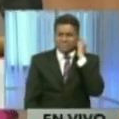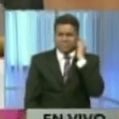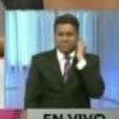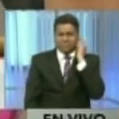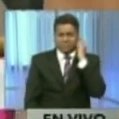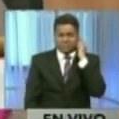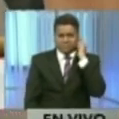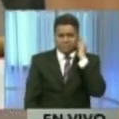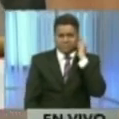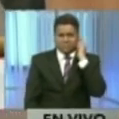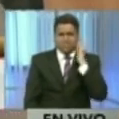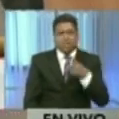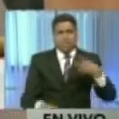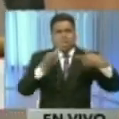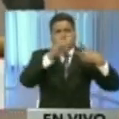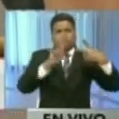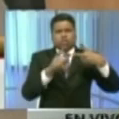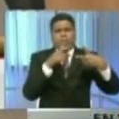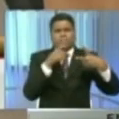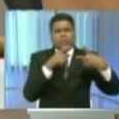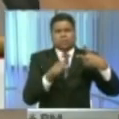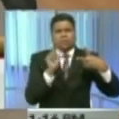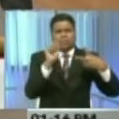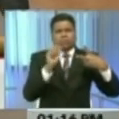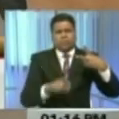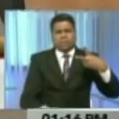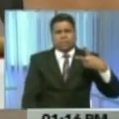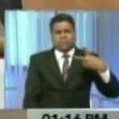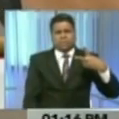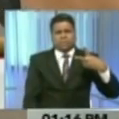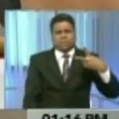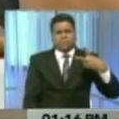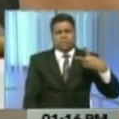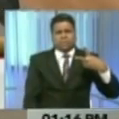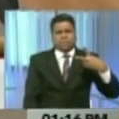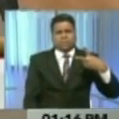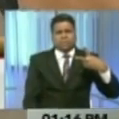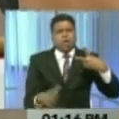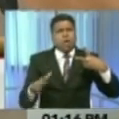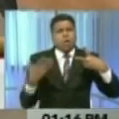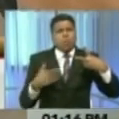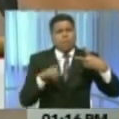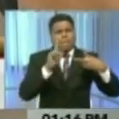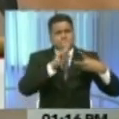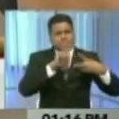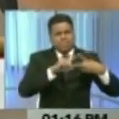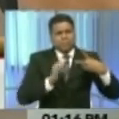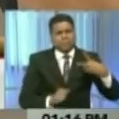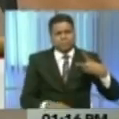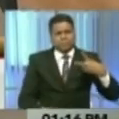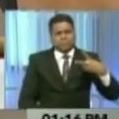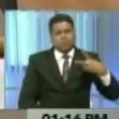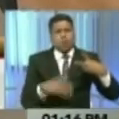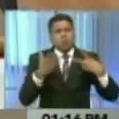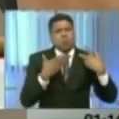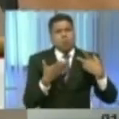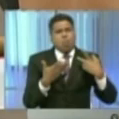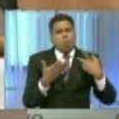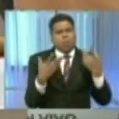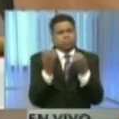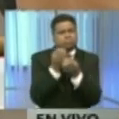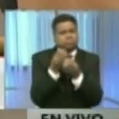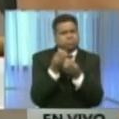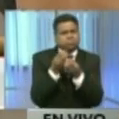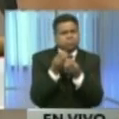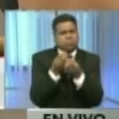Bueno, dos preguntas muy puntuales, canciller. Primero, ¿cuál es la estrategia, ¿no?, del gobierno para enfrentar también lo que se